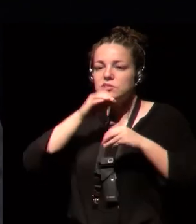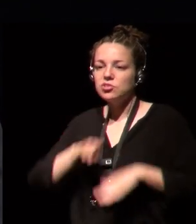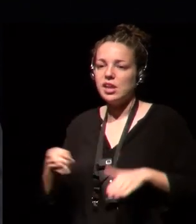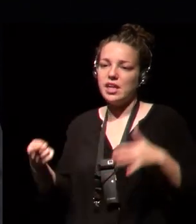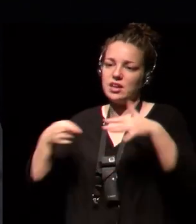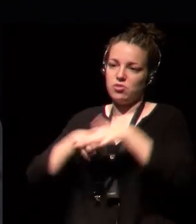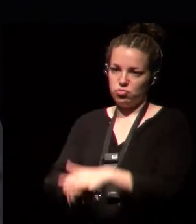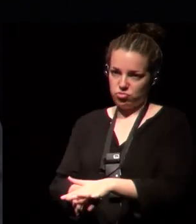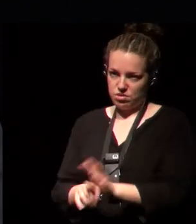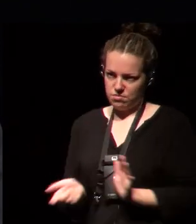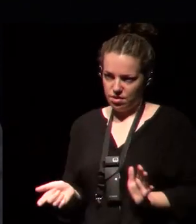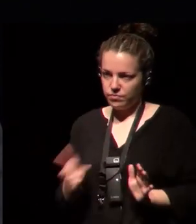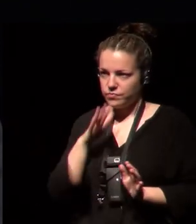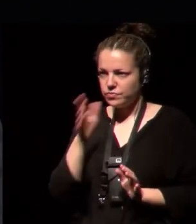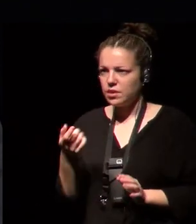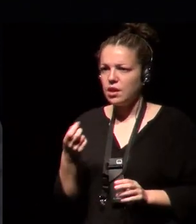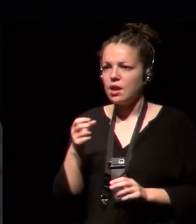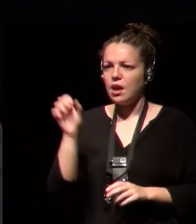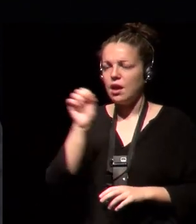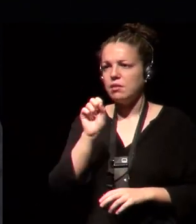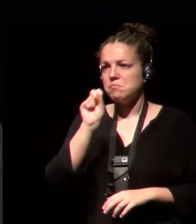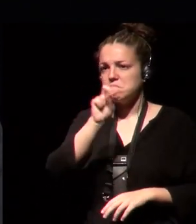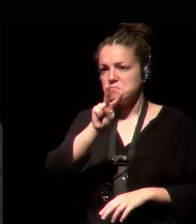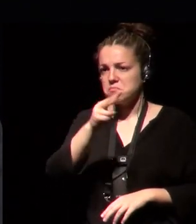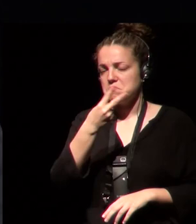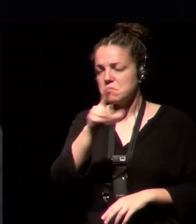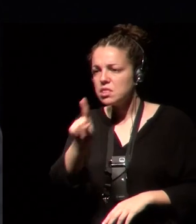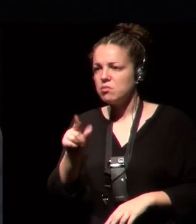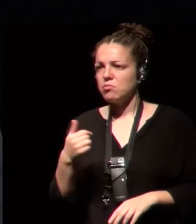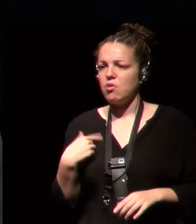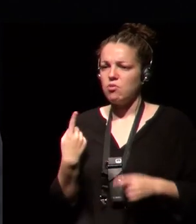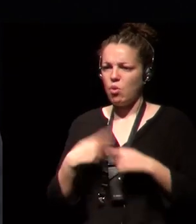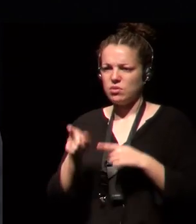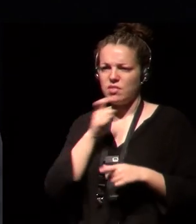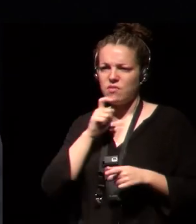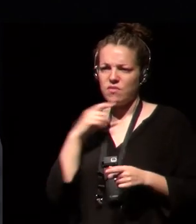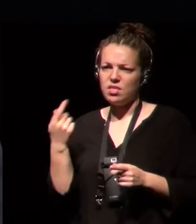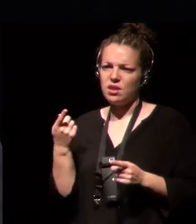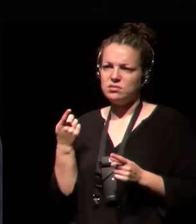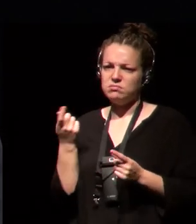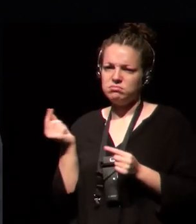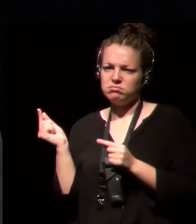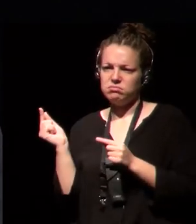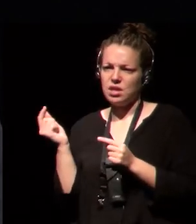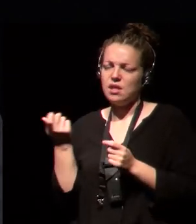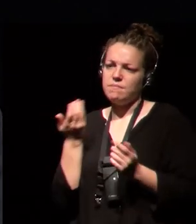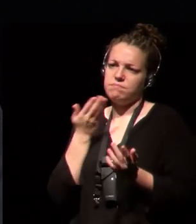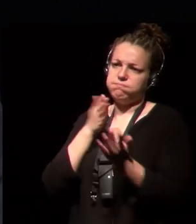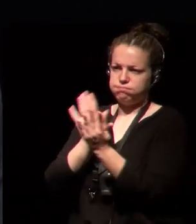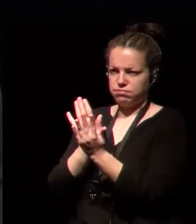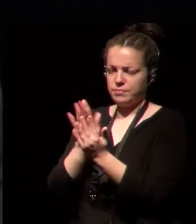21 nos enfrentamos a dificultades y nosotros como artistas contamos con habilidades que nos van a permitir cumplir con el